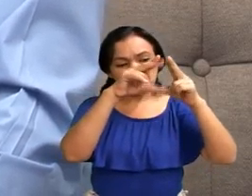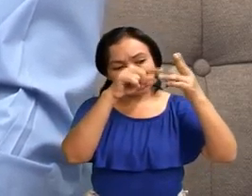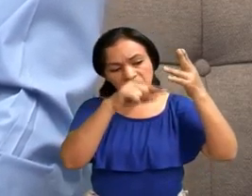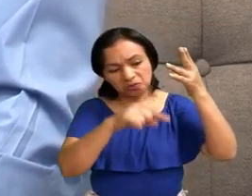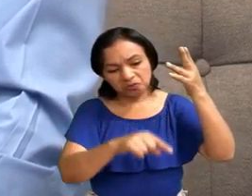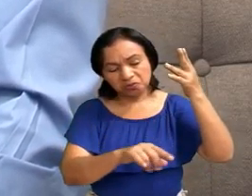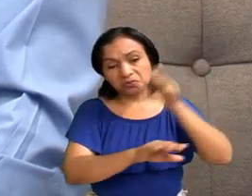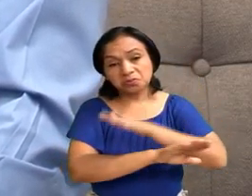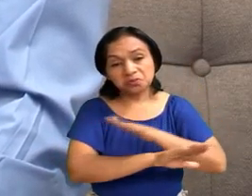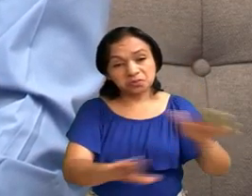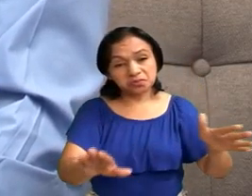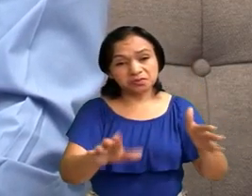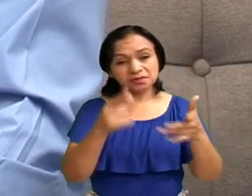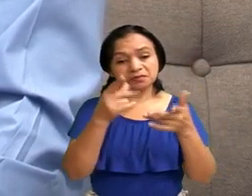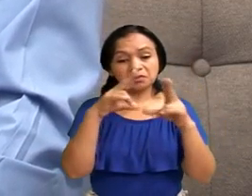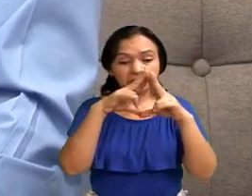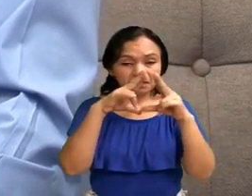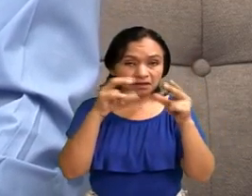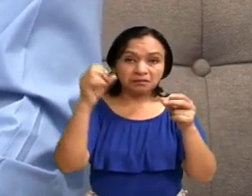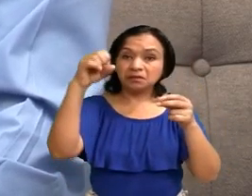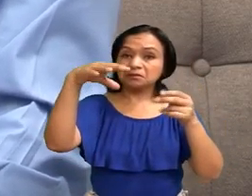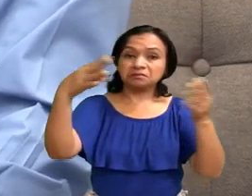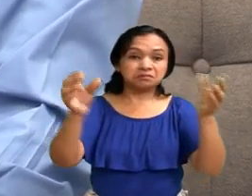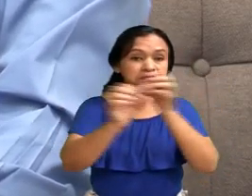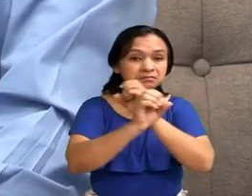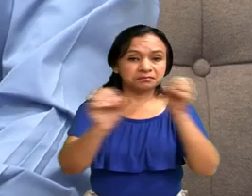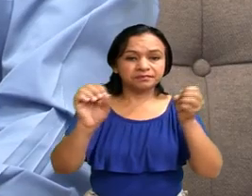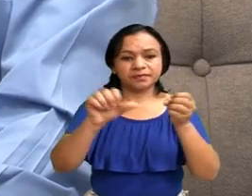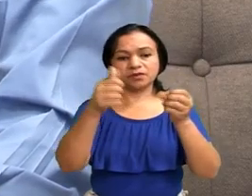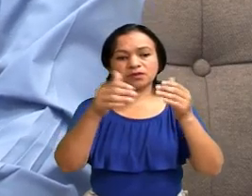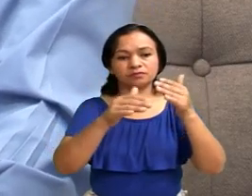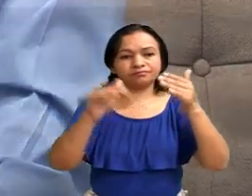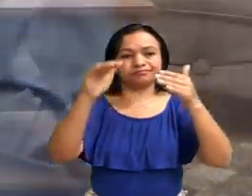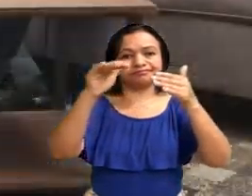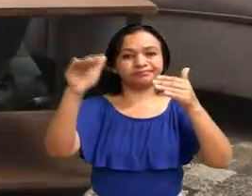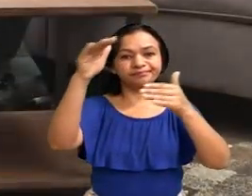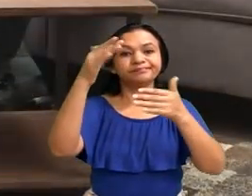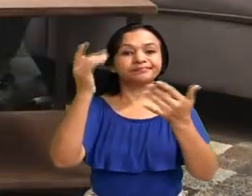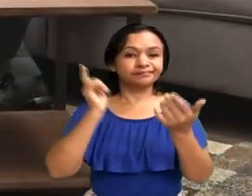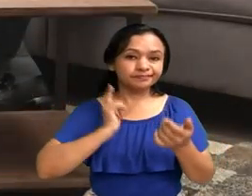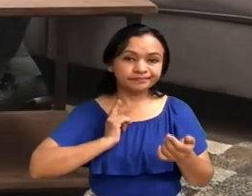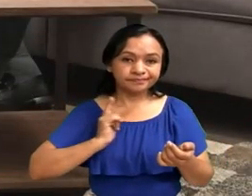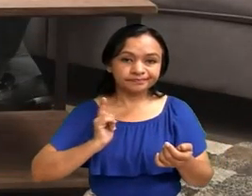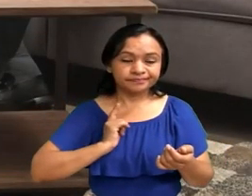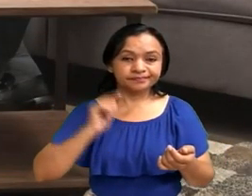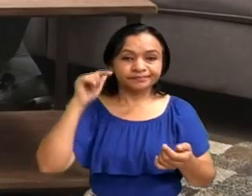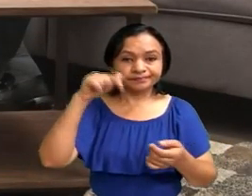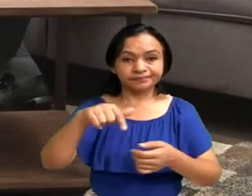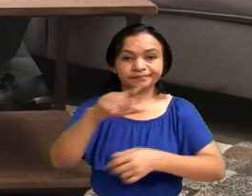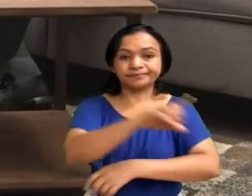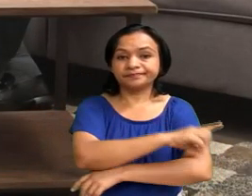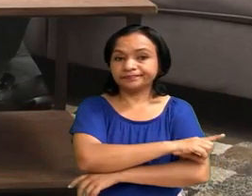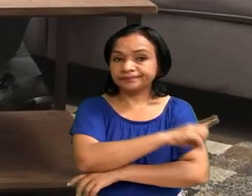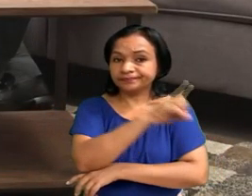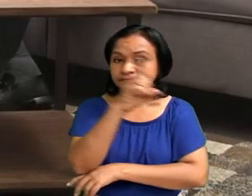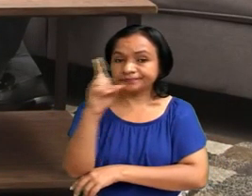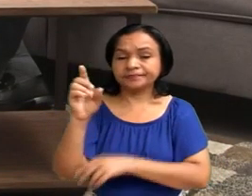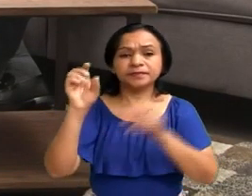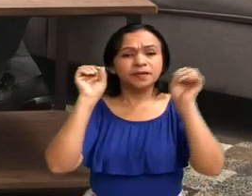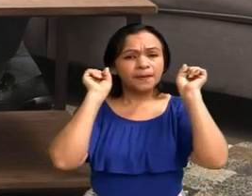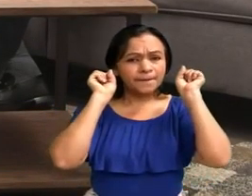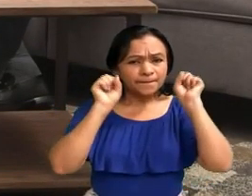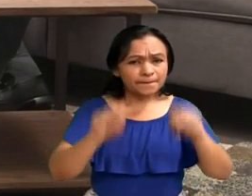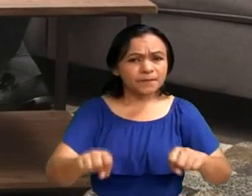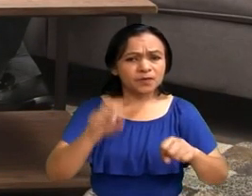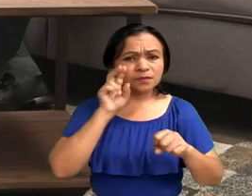eléctrica, ¿verdad? El que estábamos más bajo, los demás estaban mucho más altos que nosotros. Hoy en día, ¿verdad?, y eso lo podemos verificar